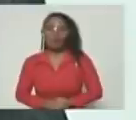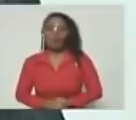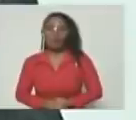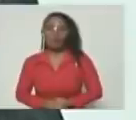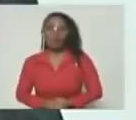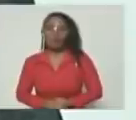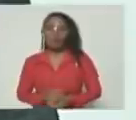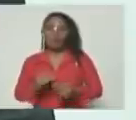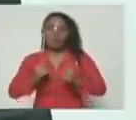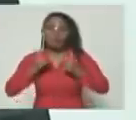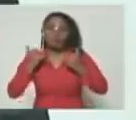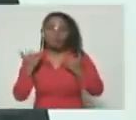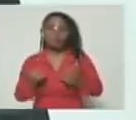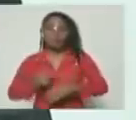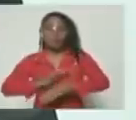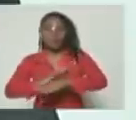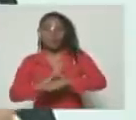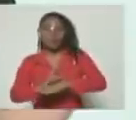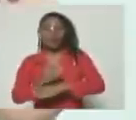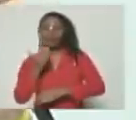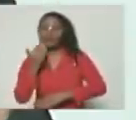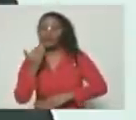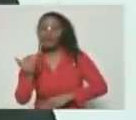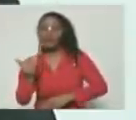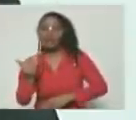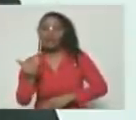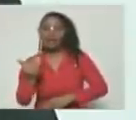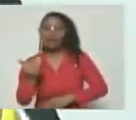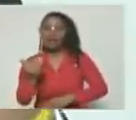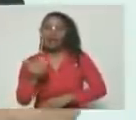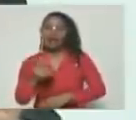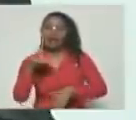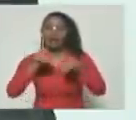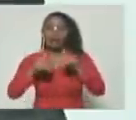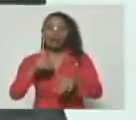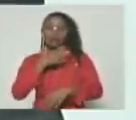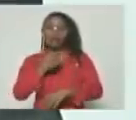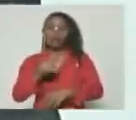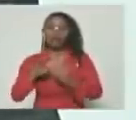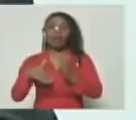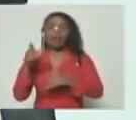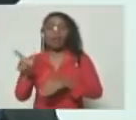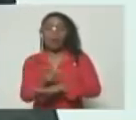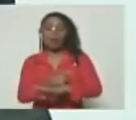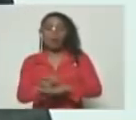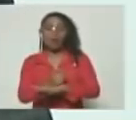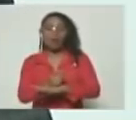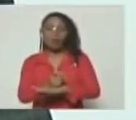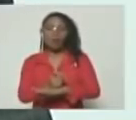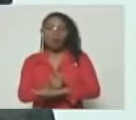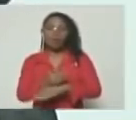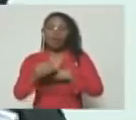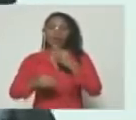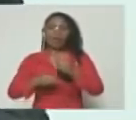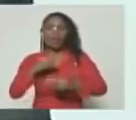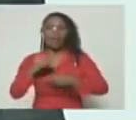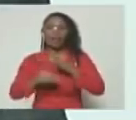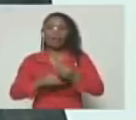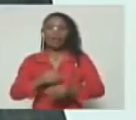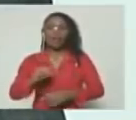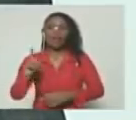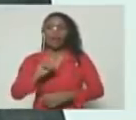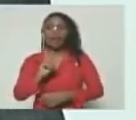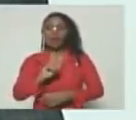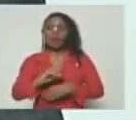De inmediato vienen las elecciones de diciembre, dos meses y medio después las de gobernadores, y se argumenta que no se